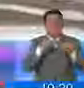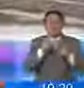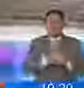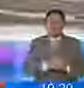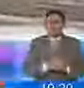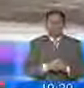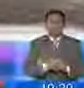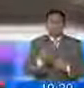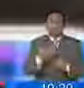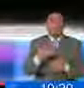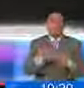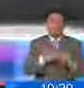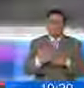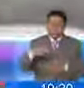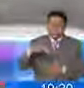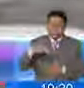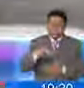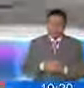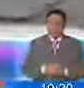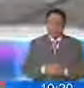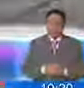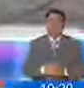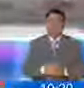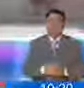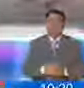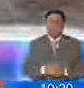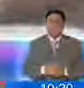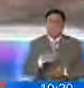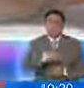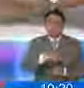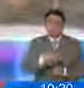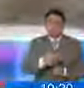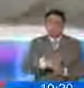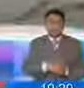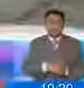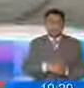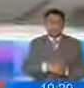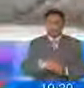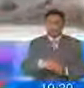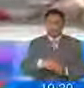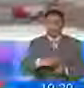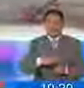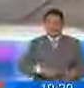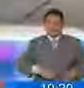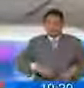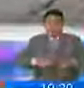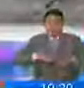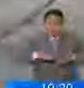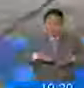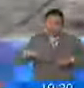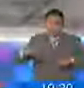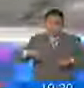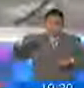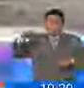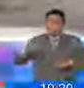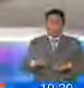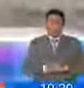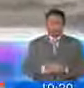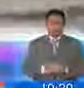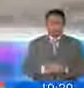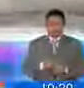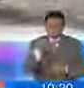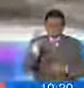hacen caminando. Parte más seca porque me hundí, pero la parte de aquí un poquito más hondo. Pero acá estamos un poquito más altos, ¿sí me explico? Me